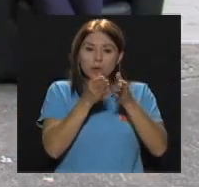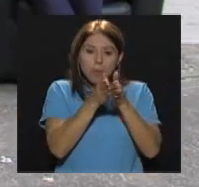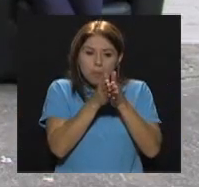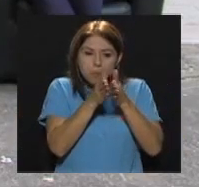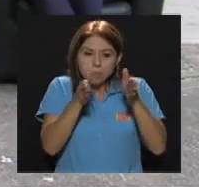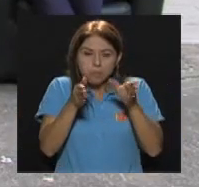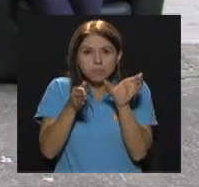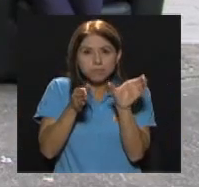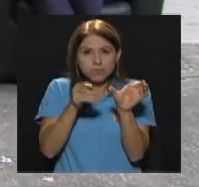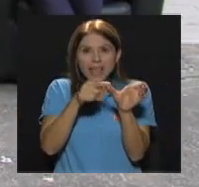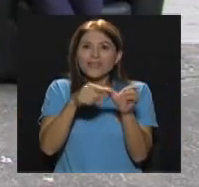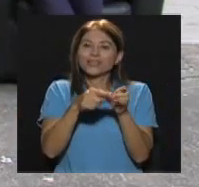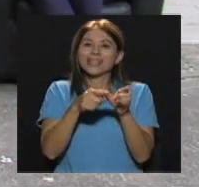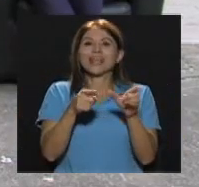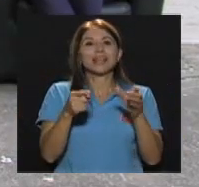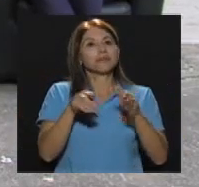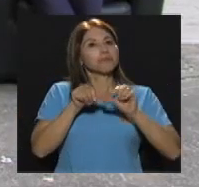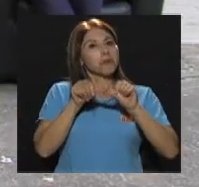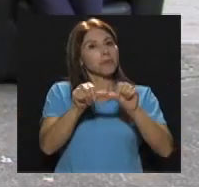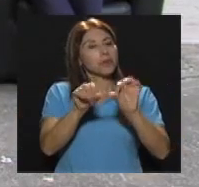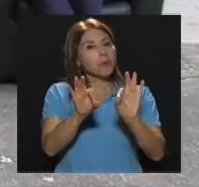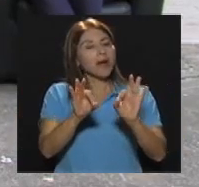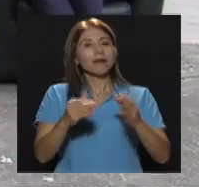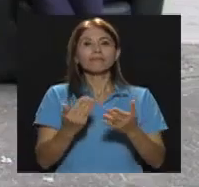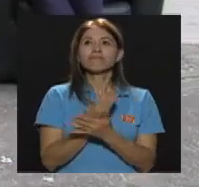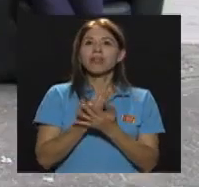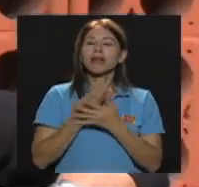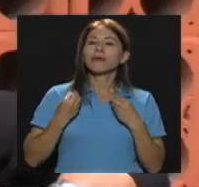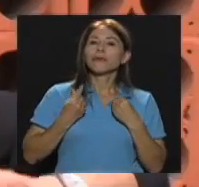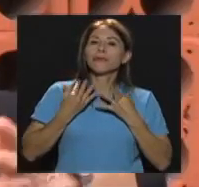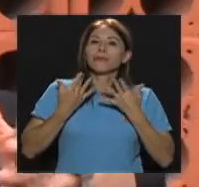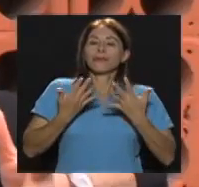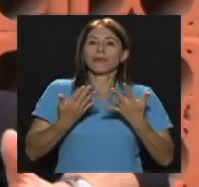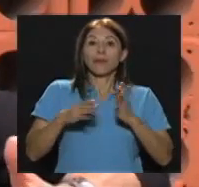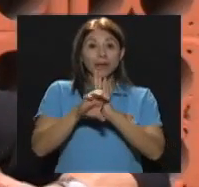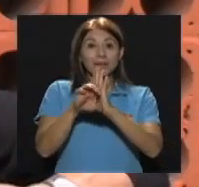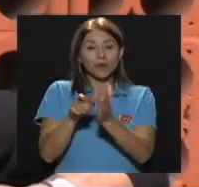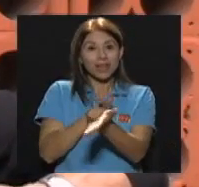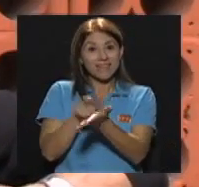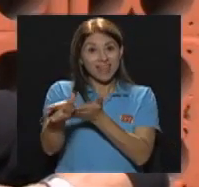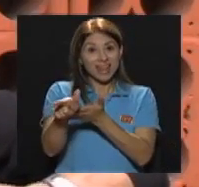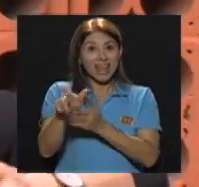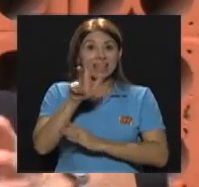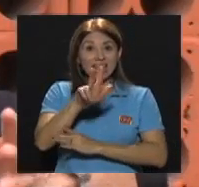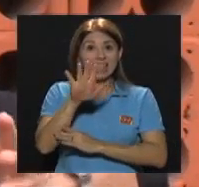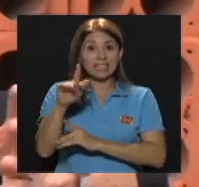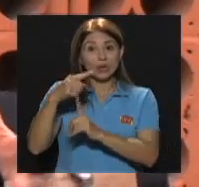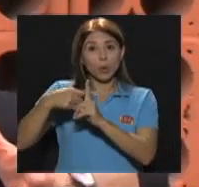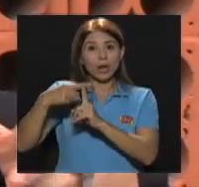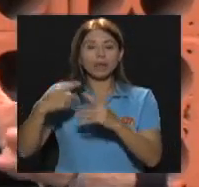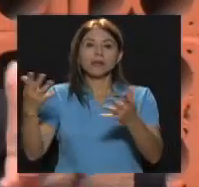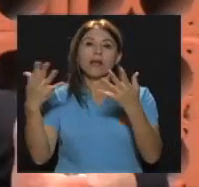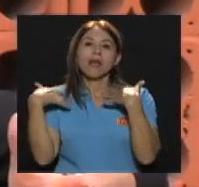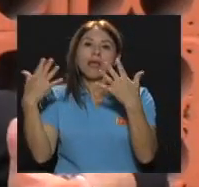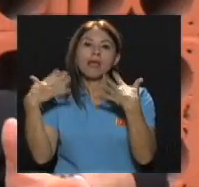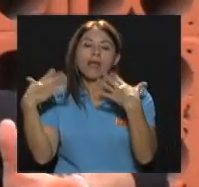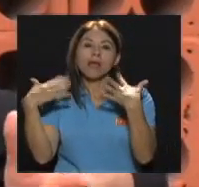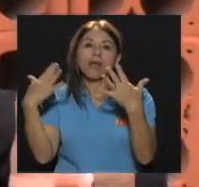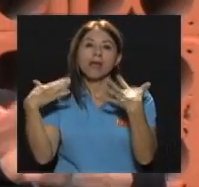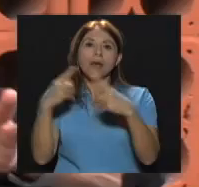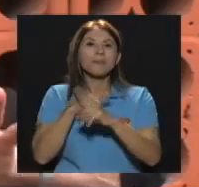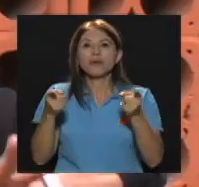y seco, como es en el caso de Liberia, que llega a 35 grados, donde hay muy buena ventilación, pero ¿qué pasa con el aire? El aire es